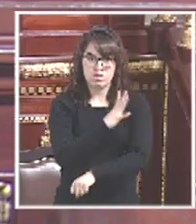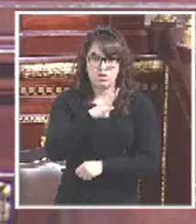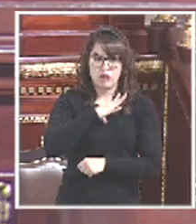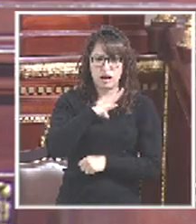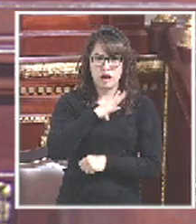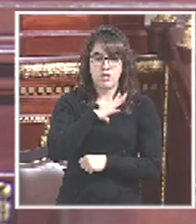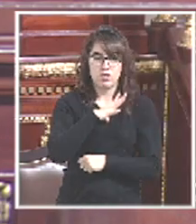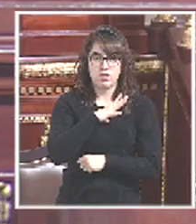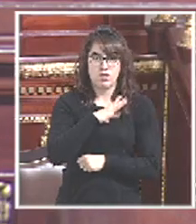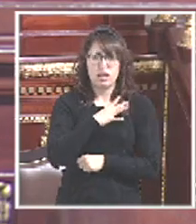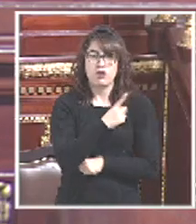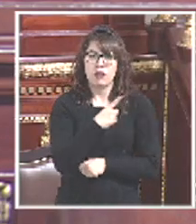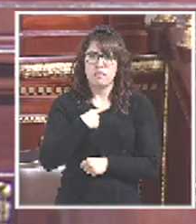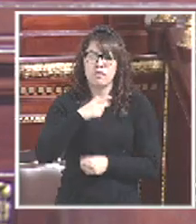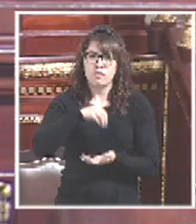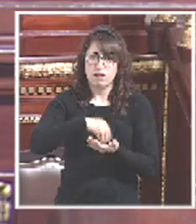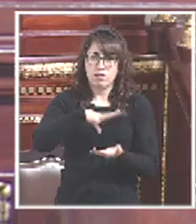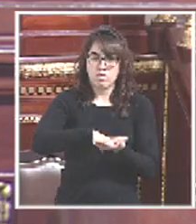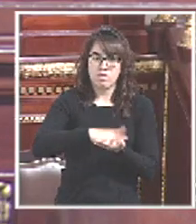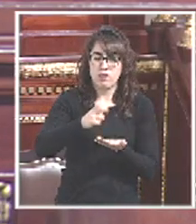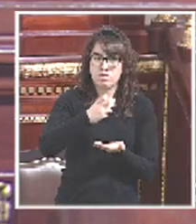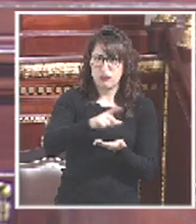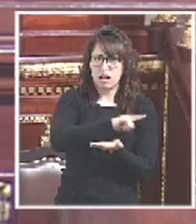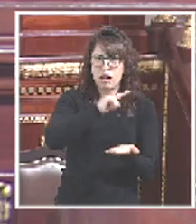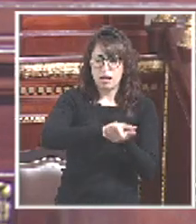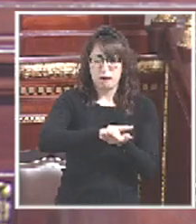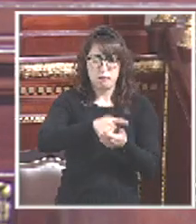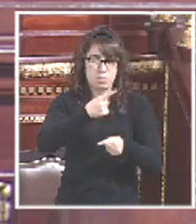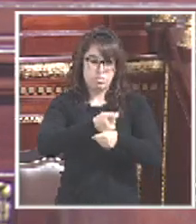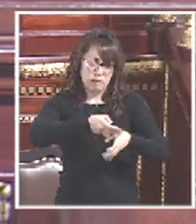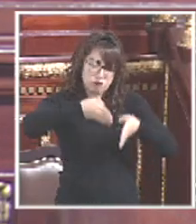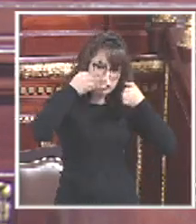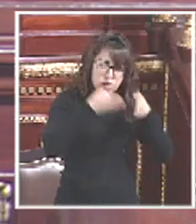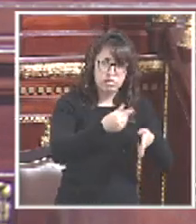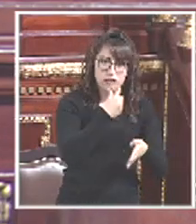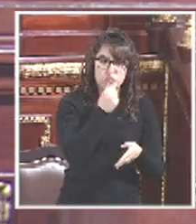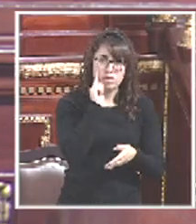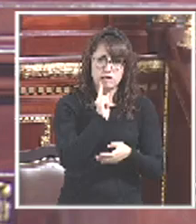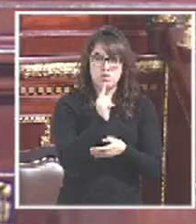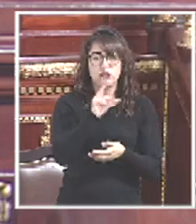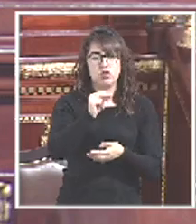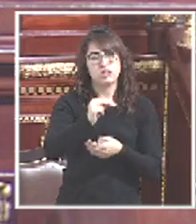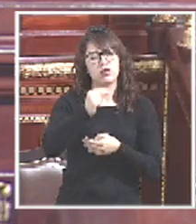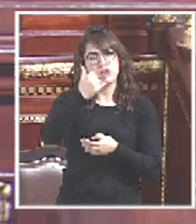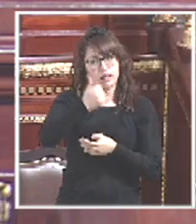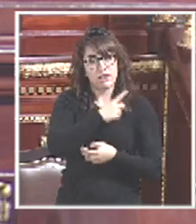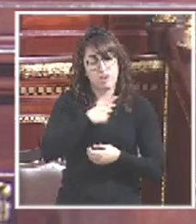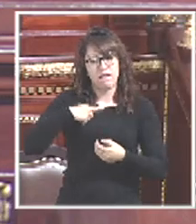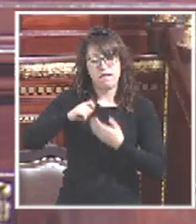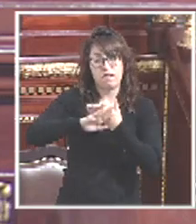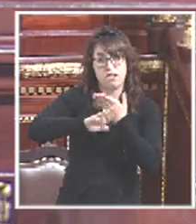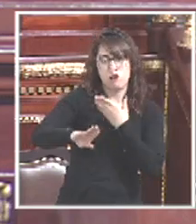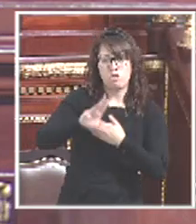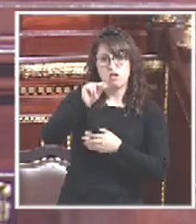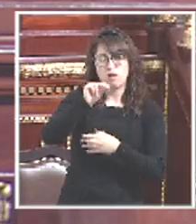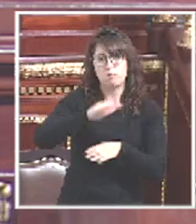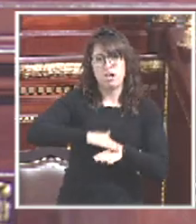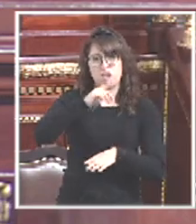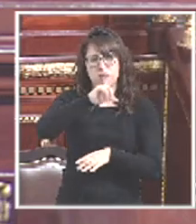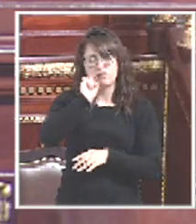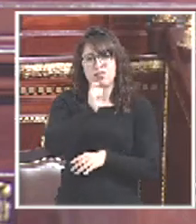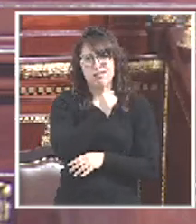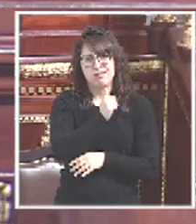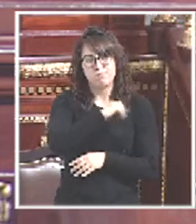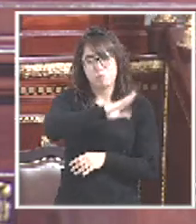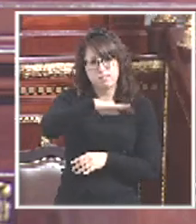el interés superior de las niñas, niños y adolescentes y evitar que sucedan más muertes innecesarias. Por su atención, muchas gracias.